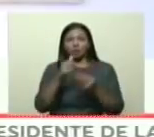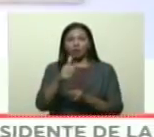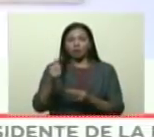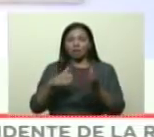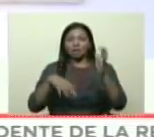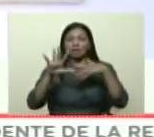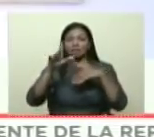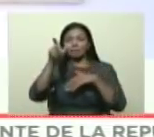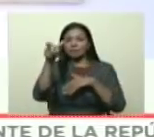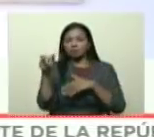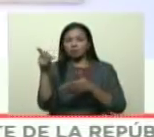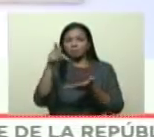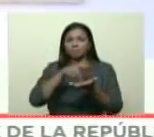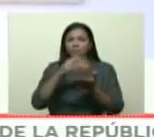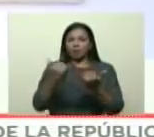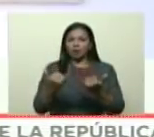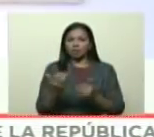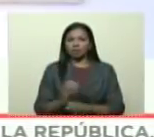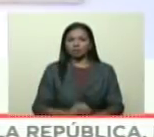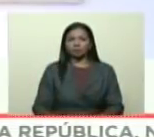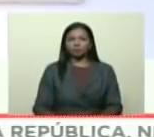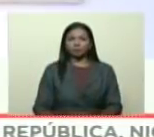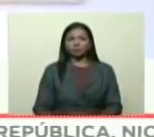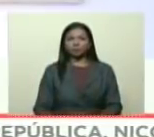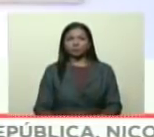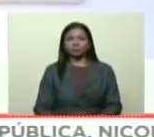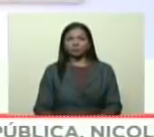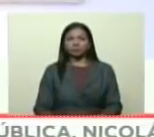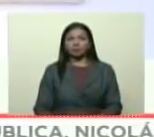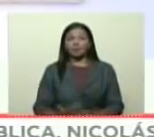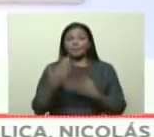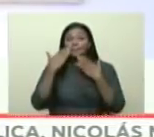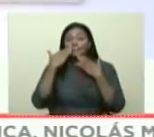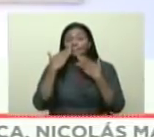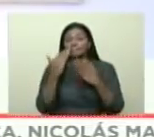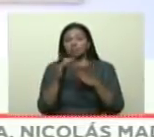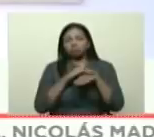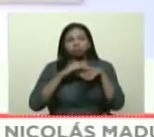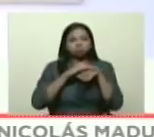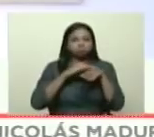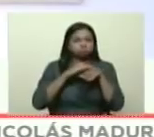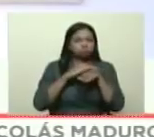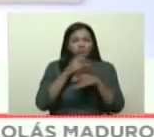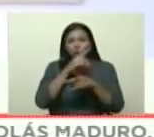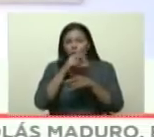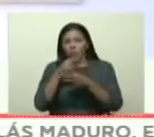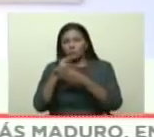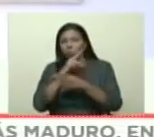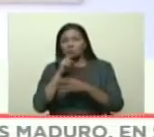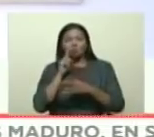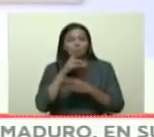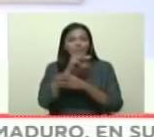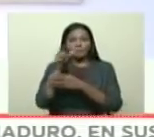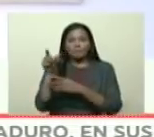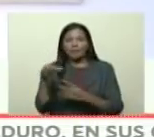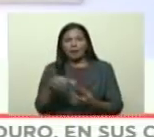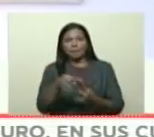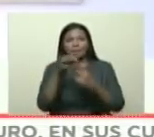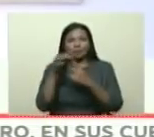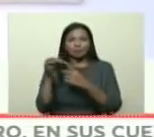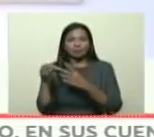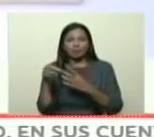15 presentes, me dice. Pido perdón si no los nombro a todos, pero quiero saludarlos de manera especial a